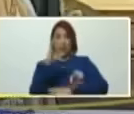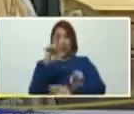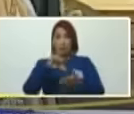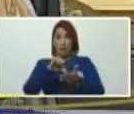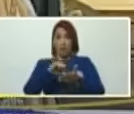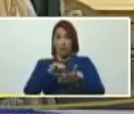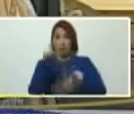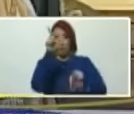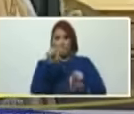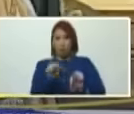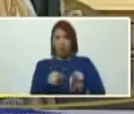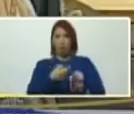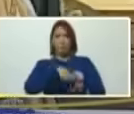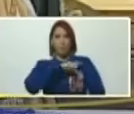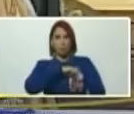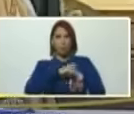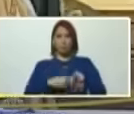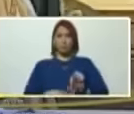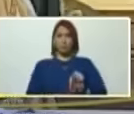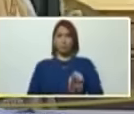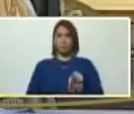italianos, españoles,